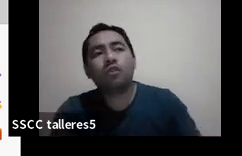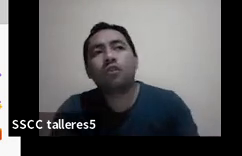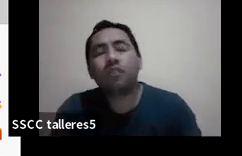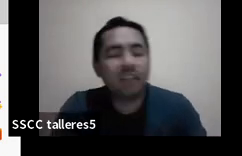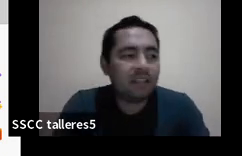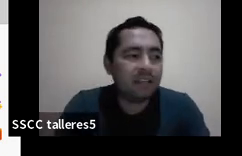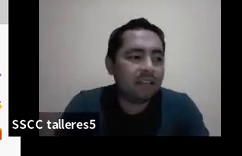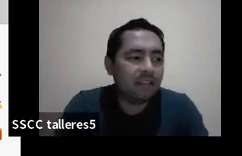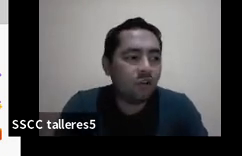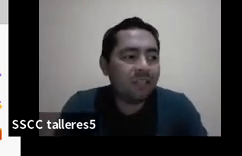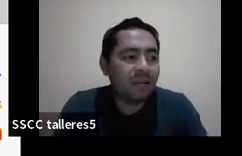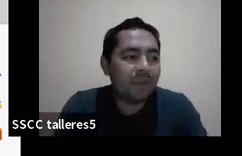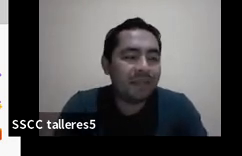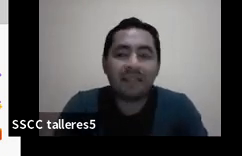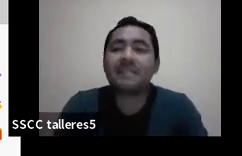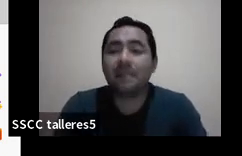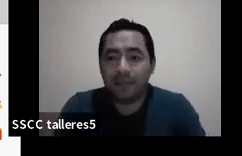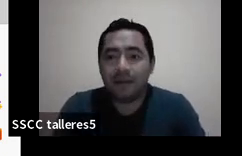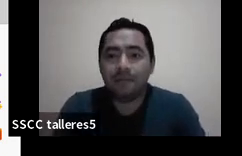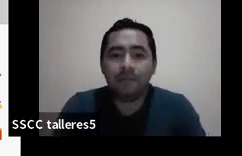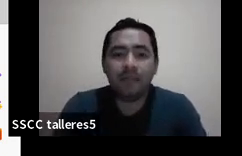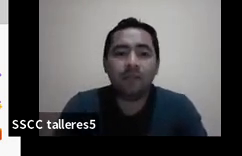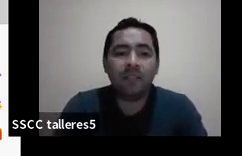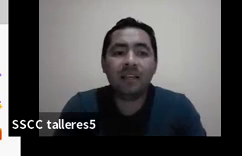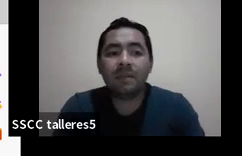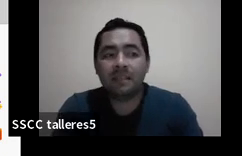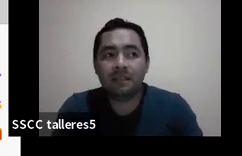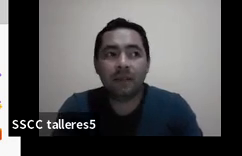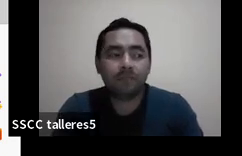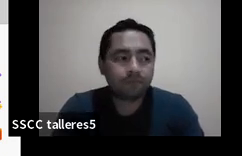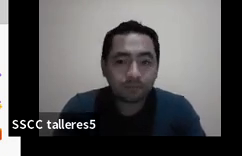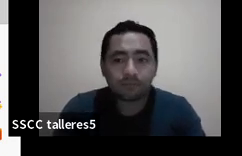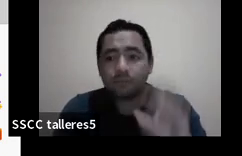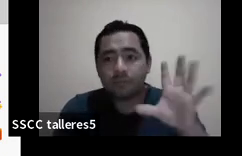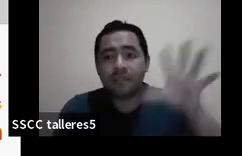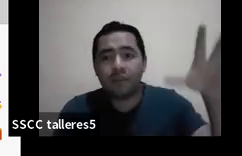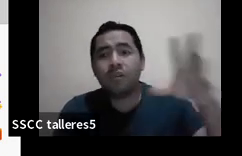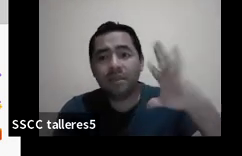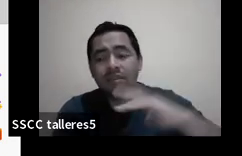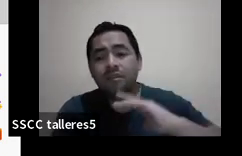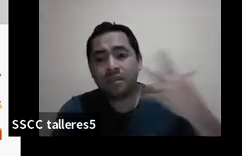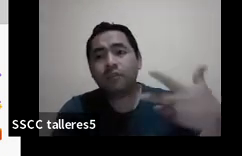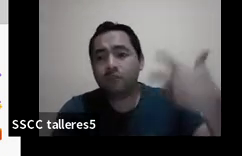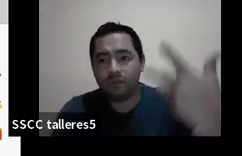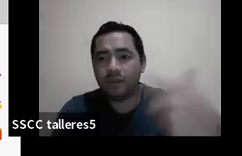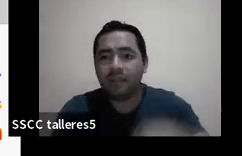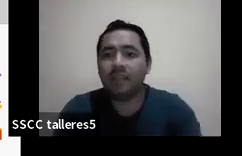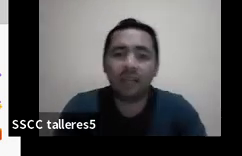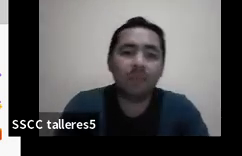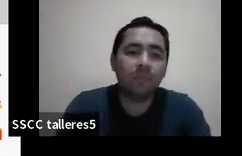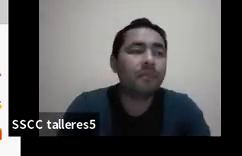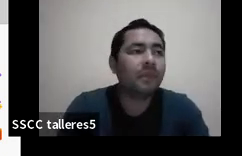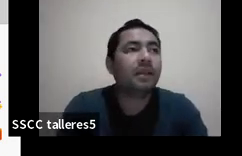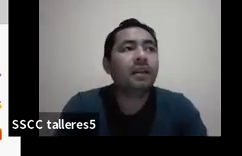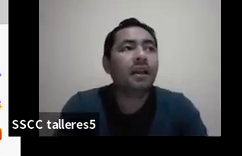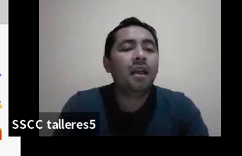un sordo con discapacidad severa, ¿ya? Con una discapacidad severa, según el Ministerio de Salud aquí